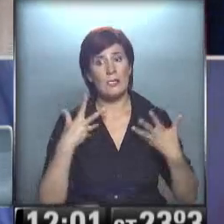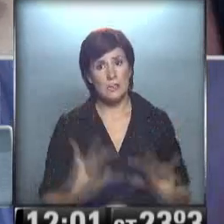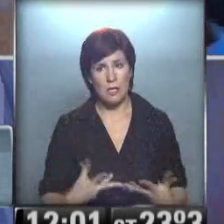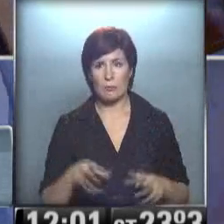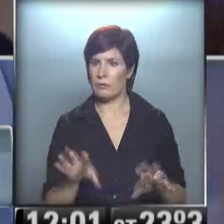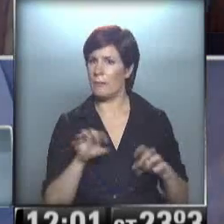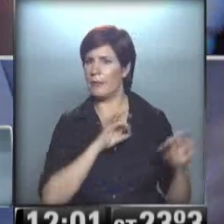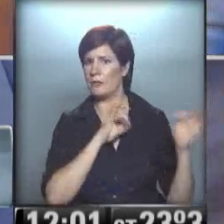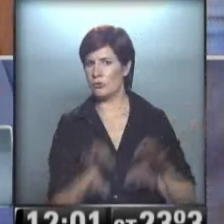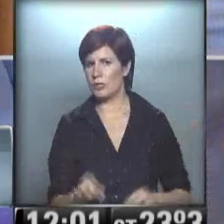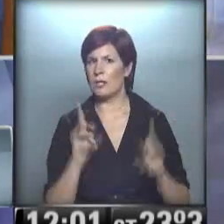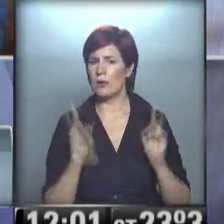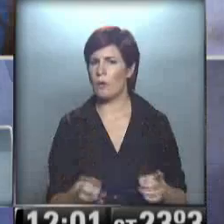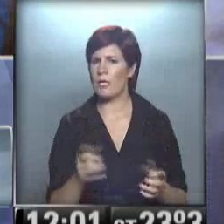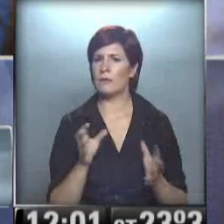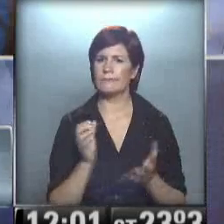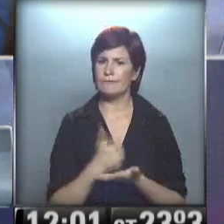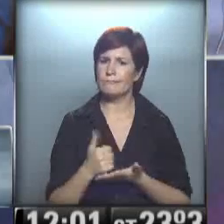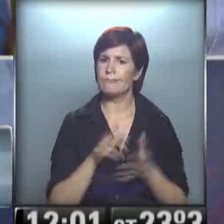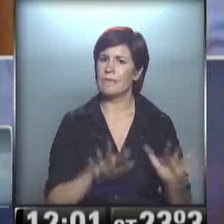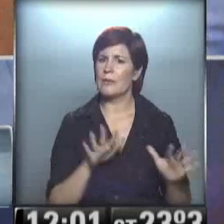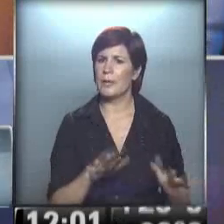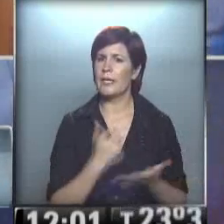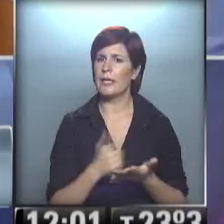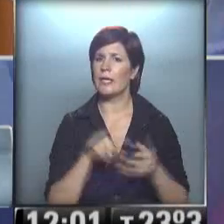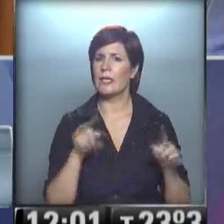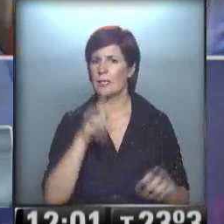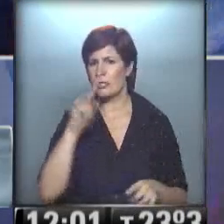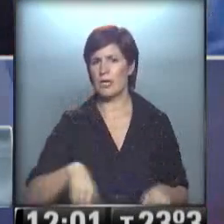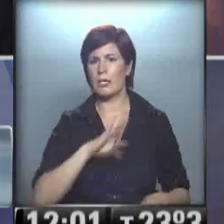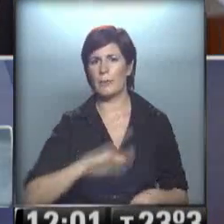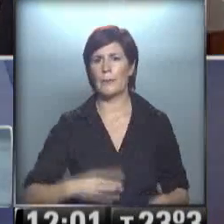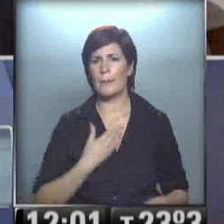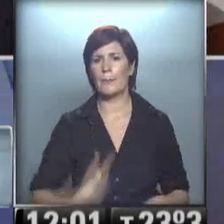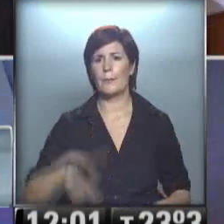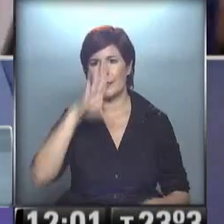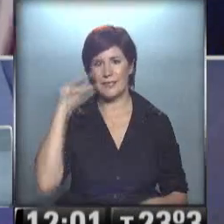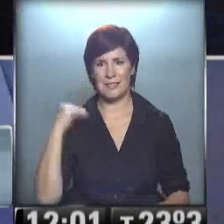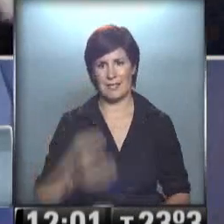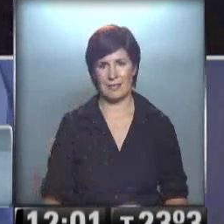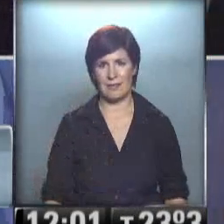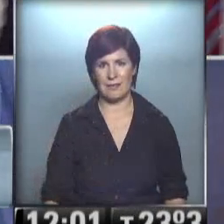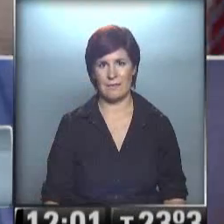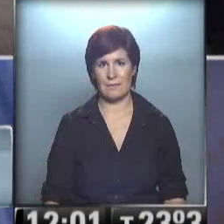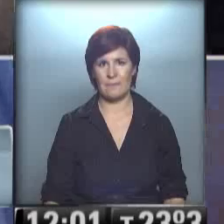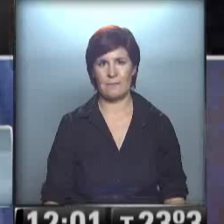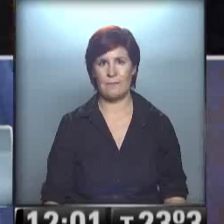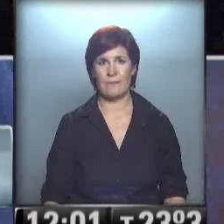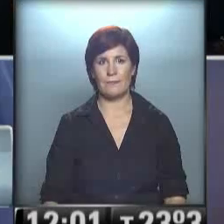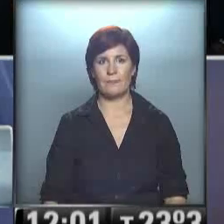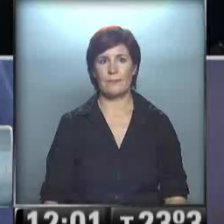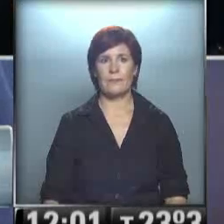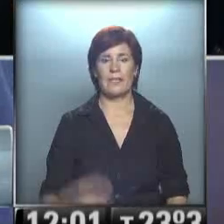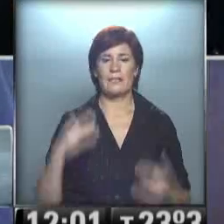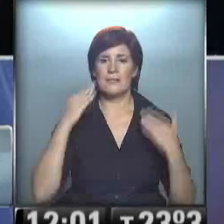pero esperando a la presidenta que llegue en cualquier momento y le puedan brindar su